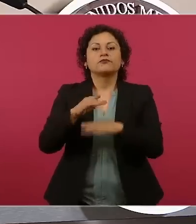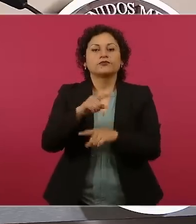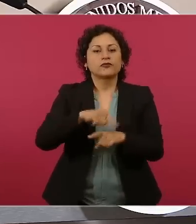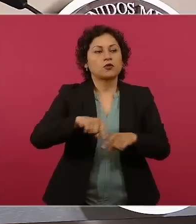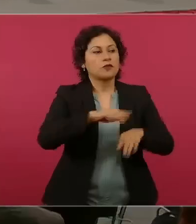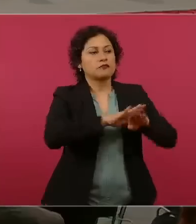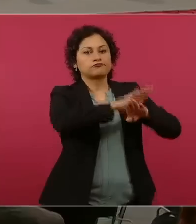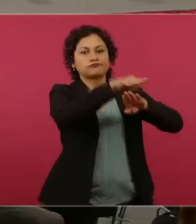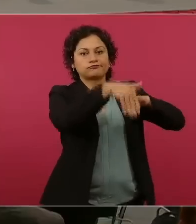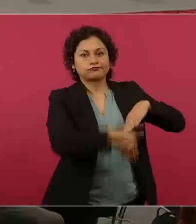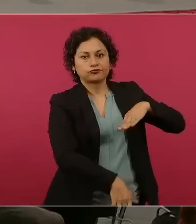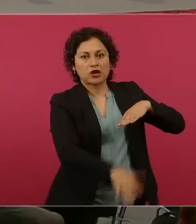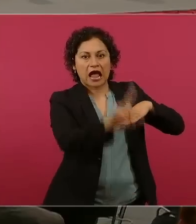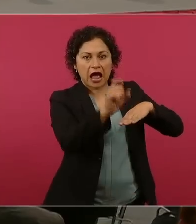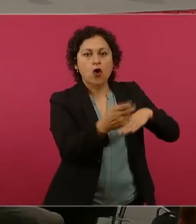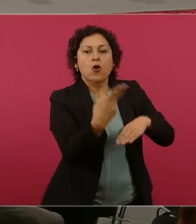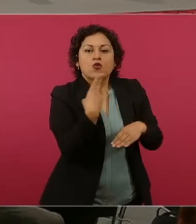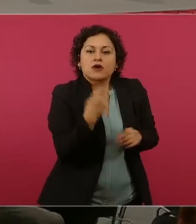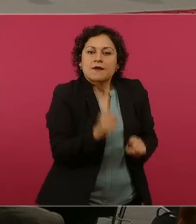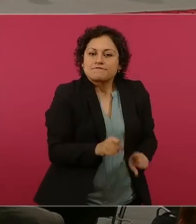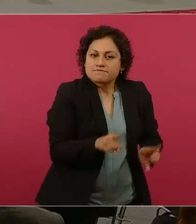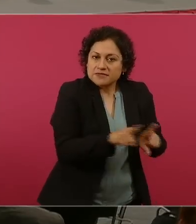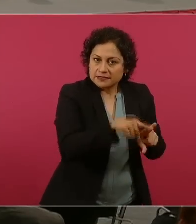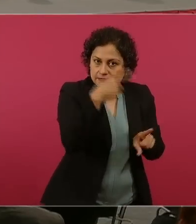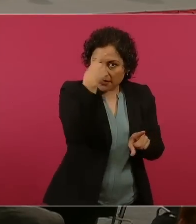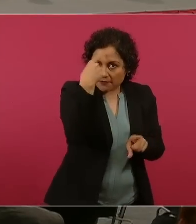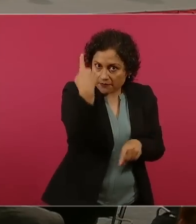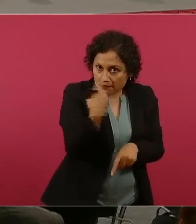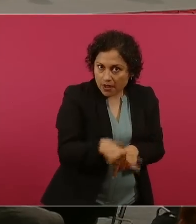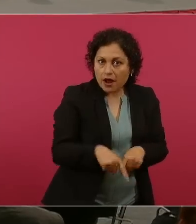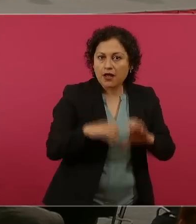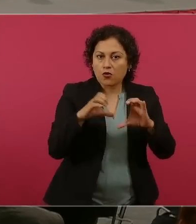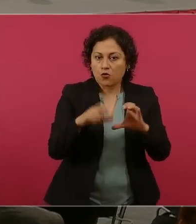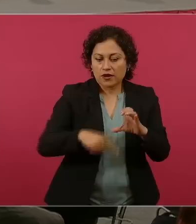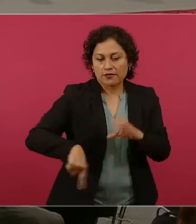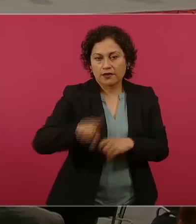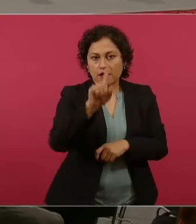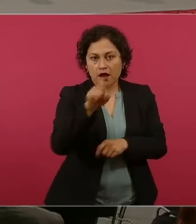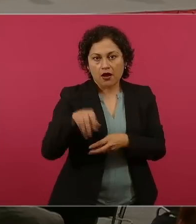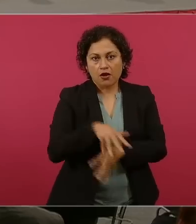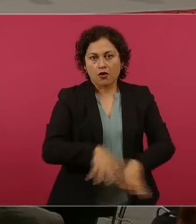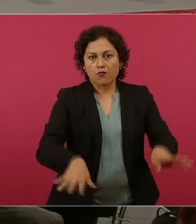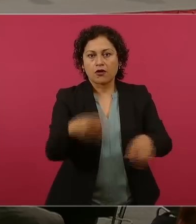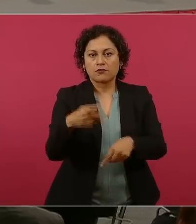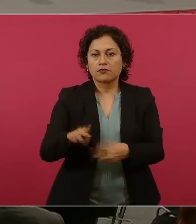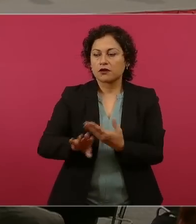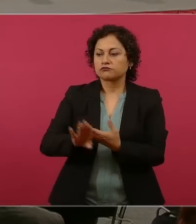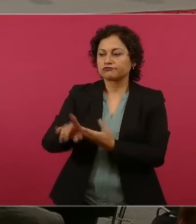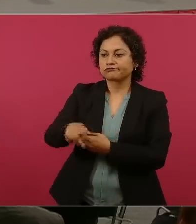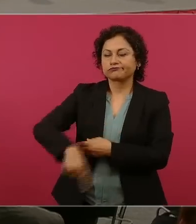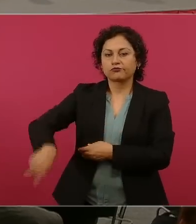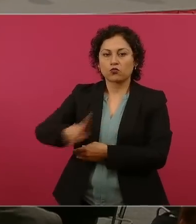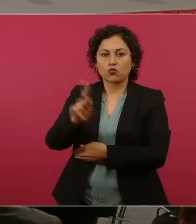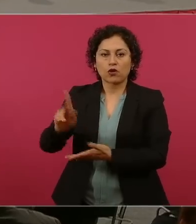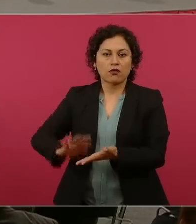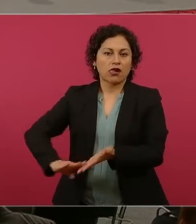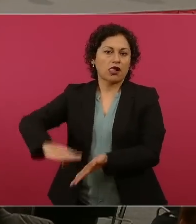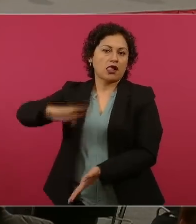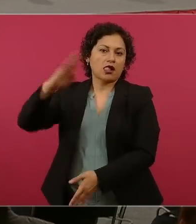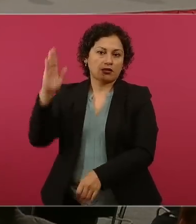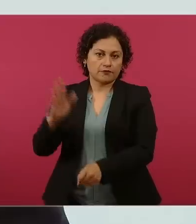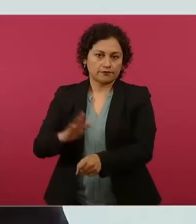presa, pero evitar la inundación de los pueblos. Los principales componentes del proyecto es, por un